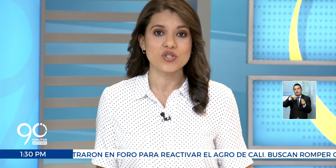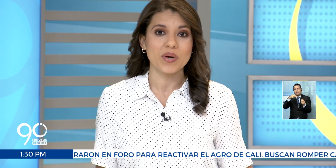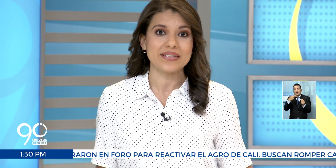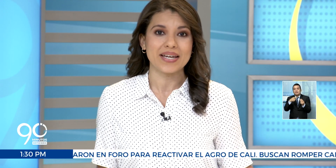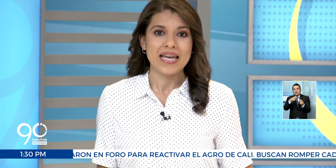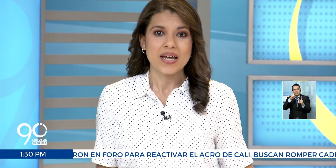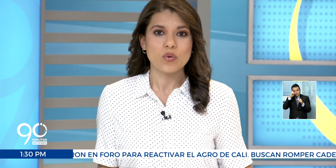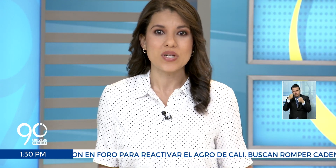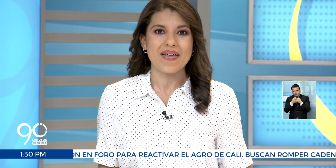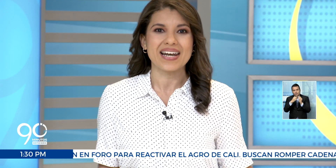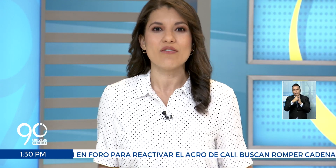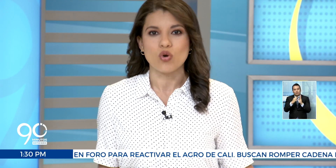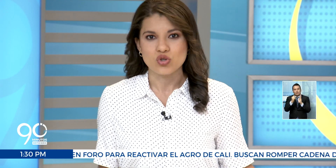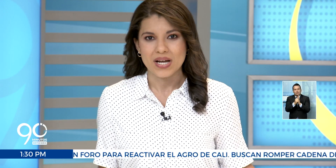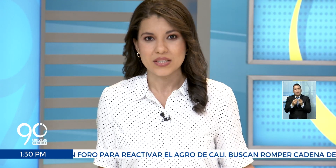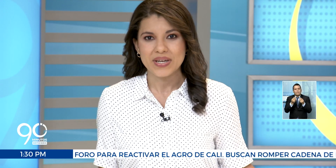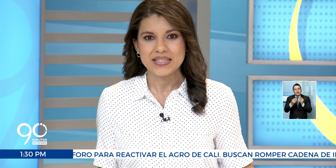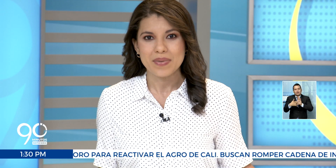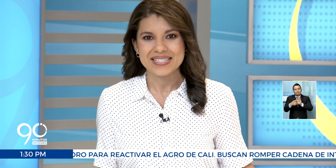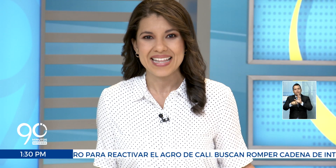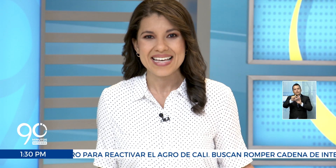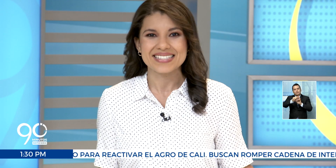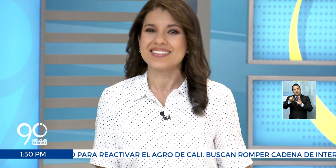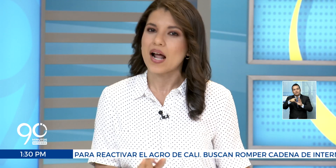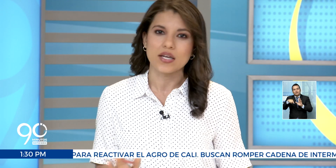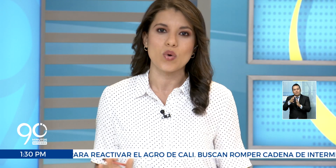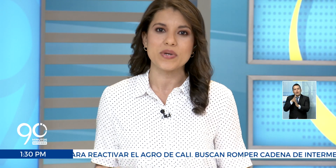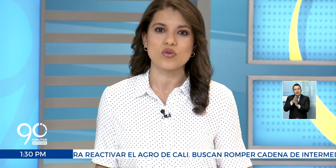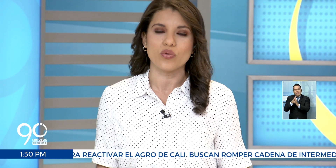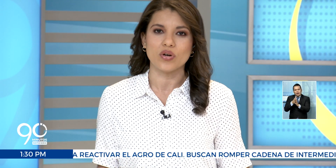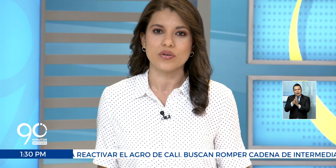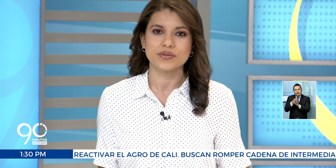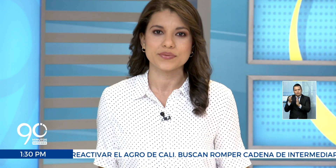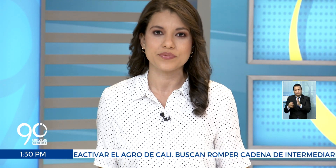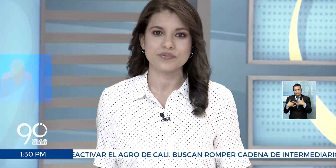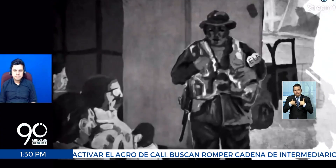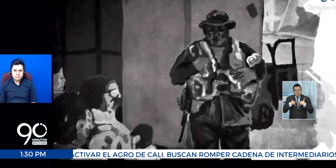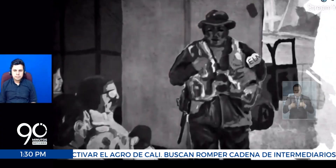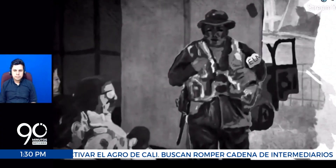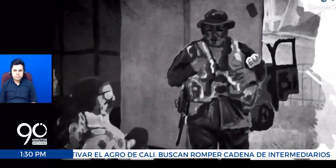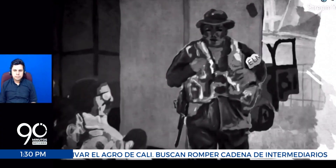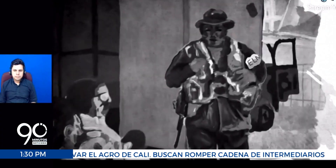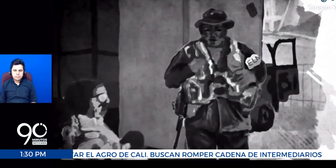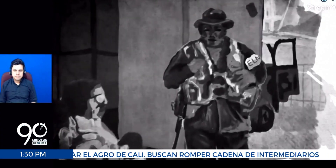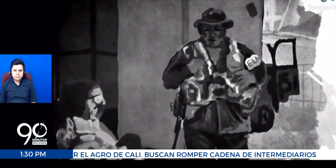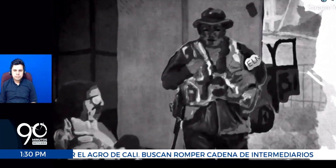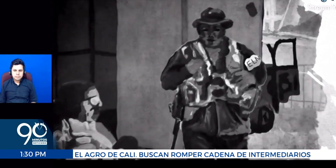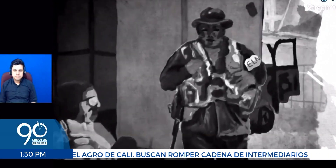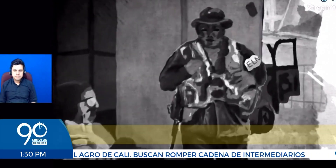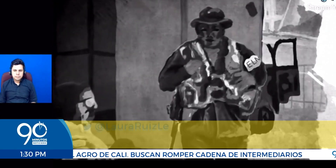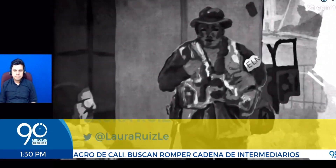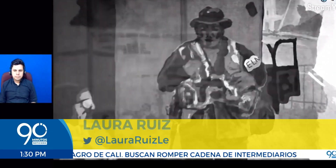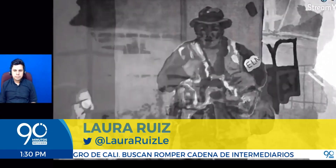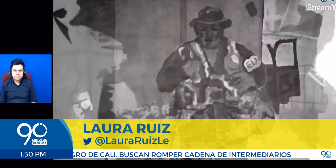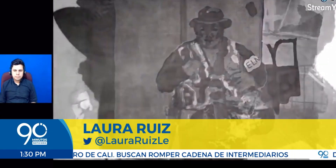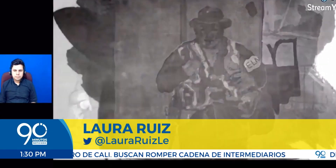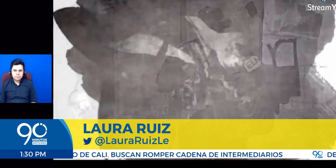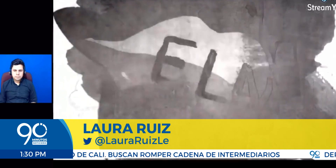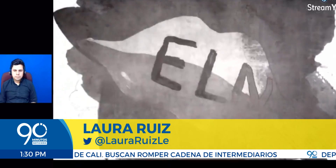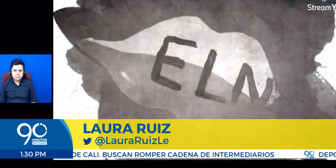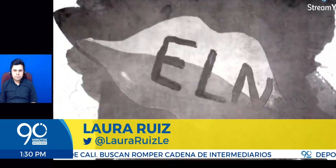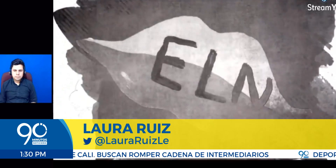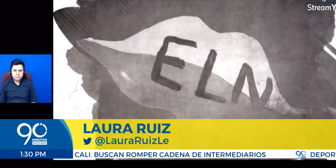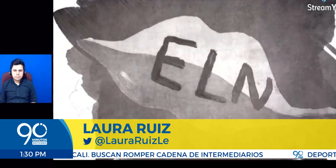autónoma de occidente que busca darle voz a las víctimas de este trágico episodio hoy fue el lanzamiento de la